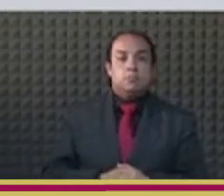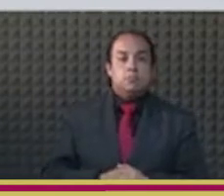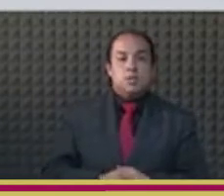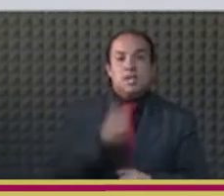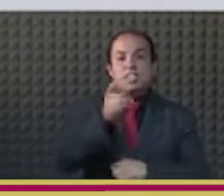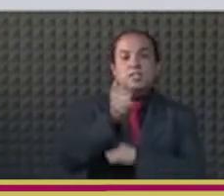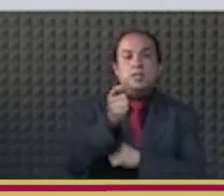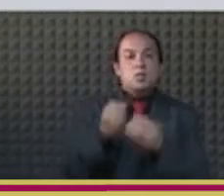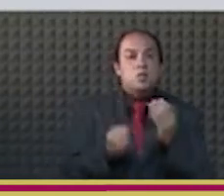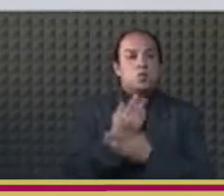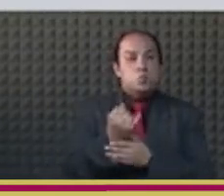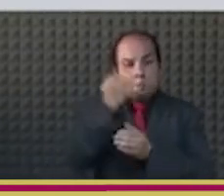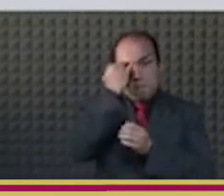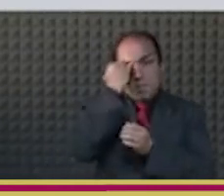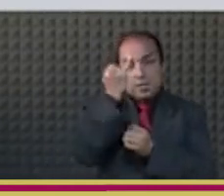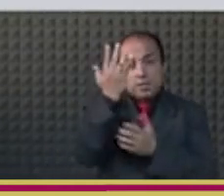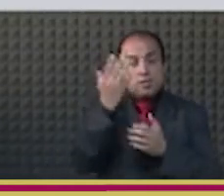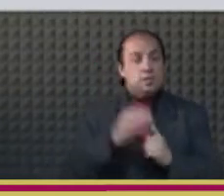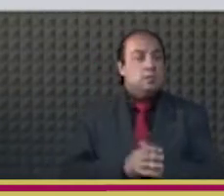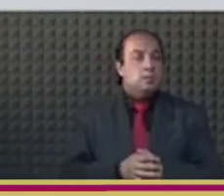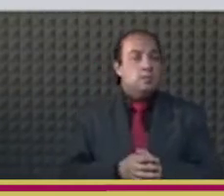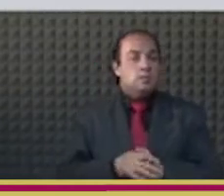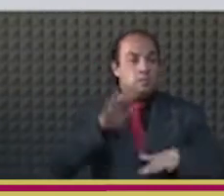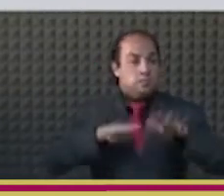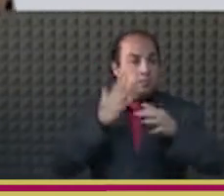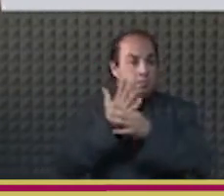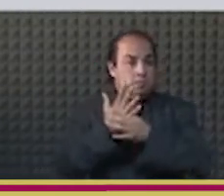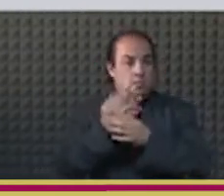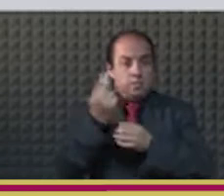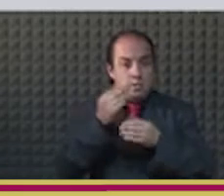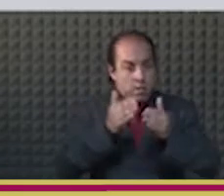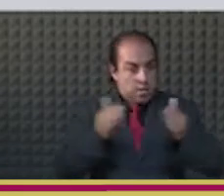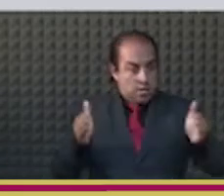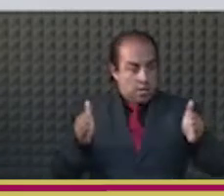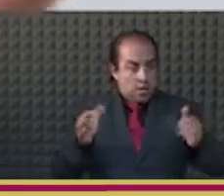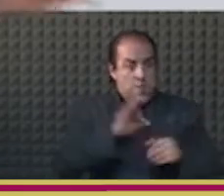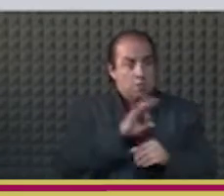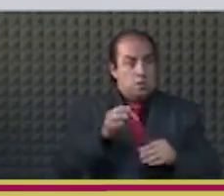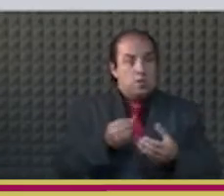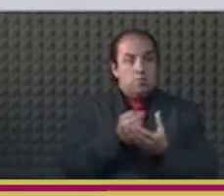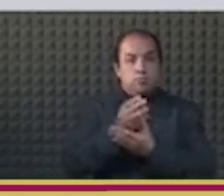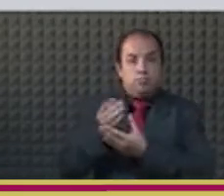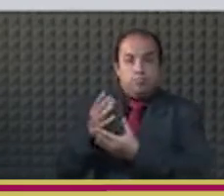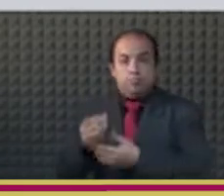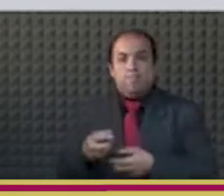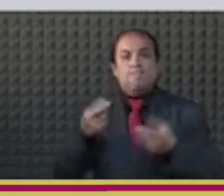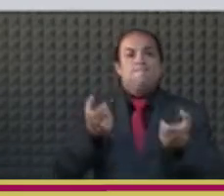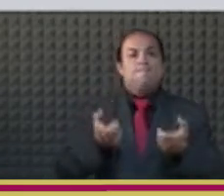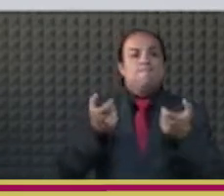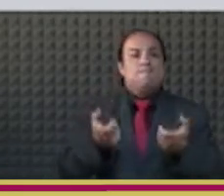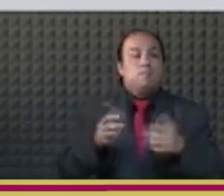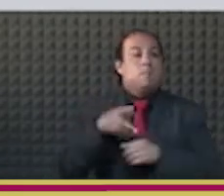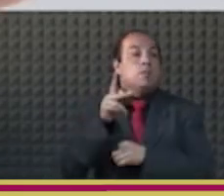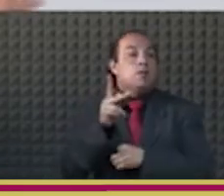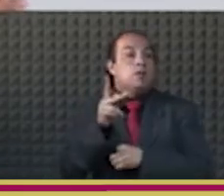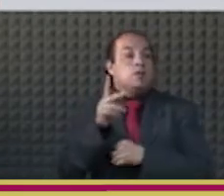Esto implica una nueva idea, porque a veces se ha dicho, hay que crecer para poder distribuir la riqueza.